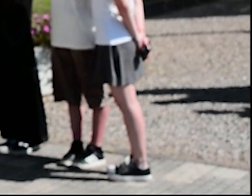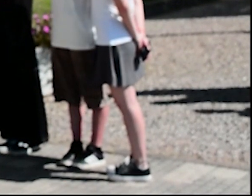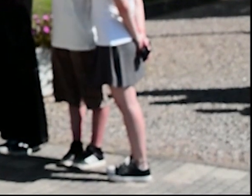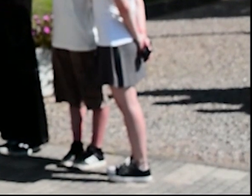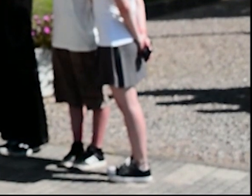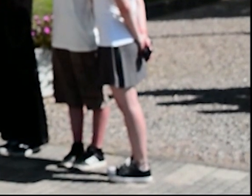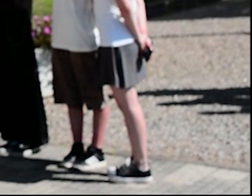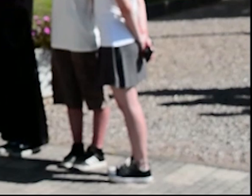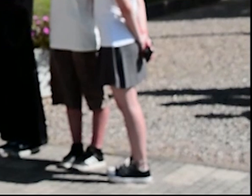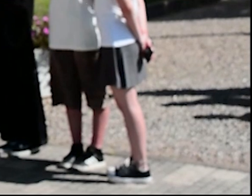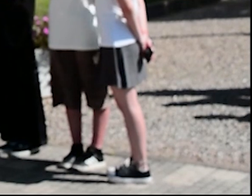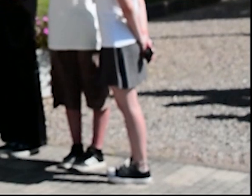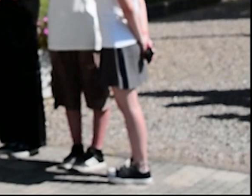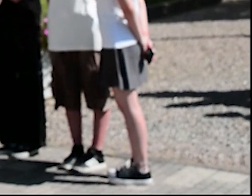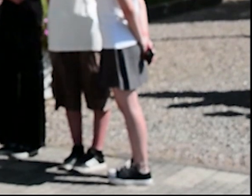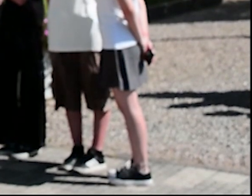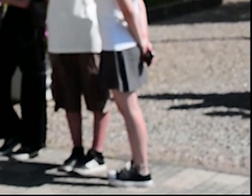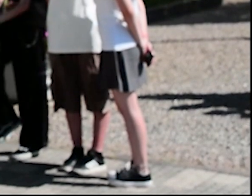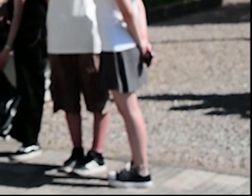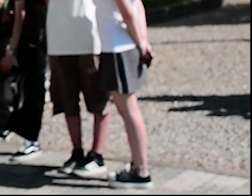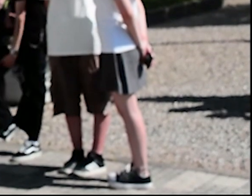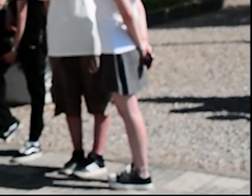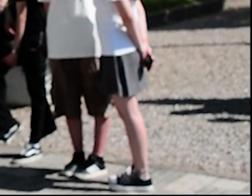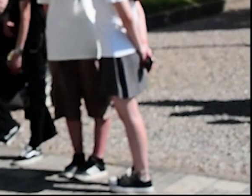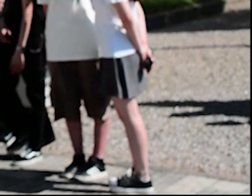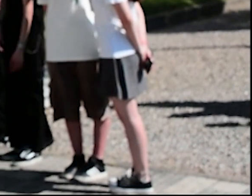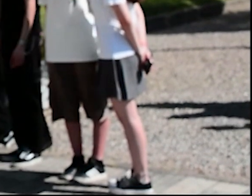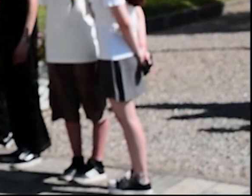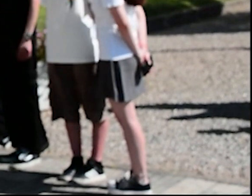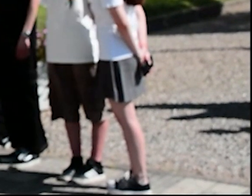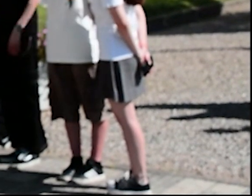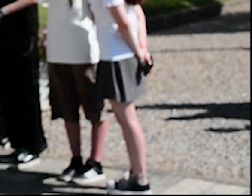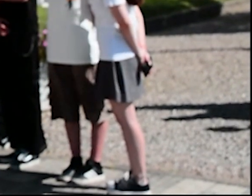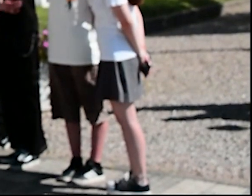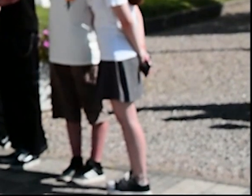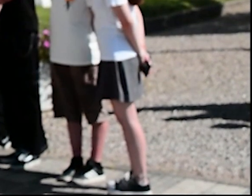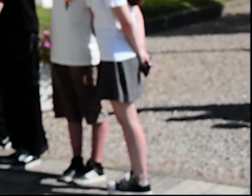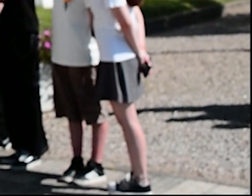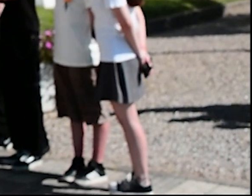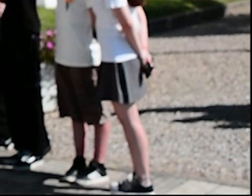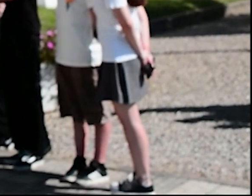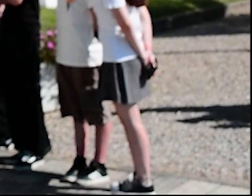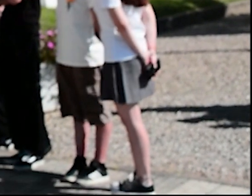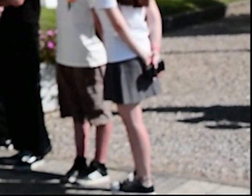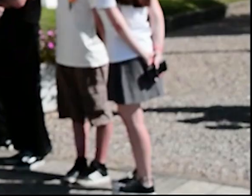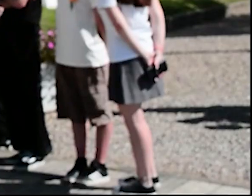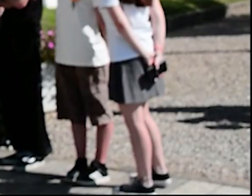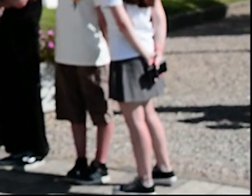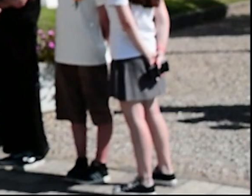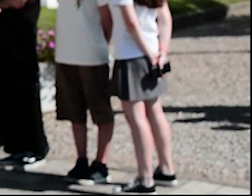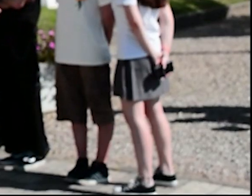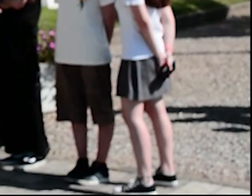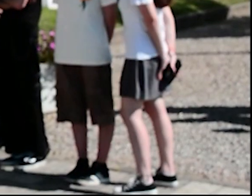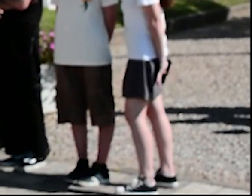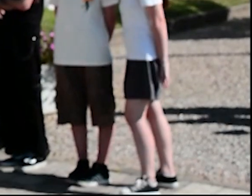town are the primary causes of the creation of the site. In 1861, the government separated the cemeteries